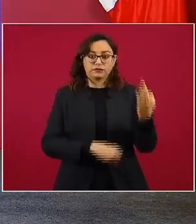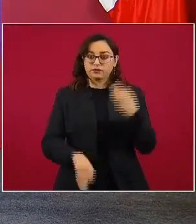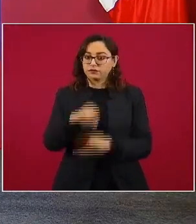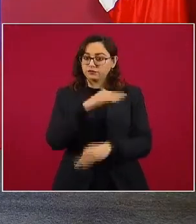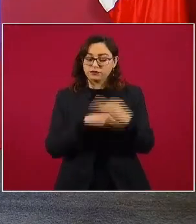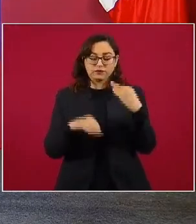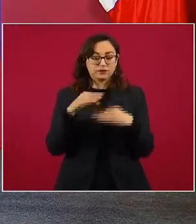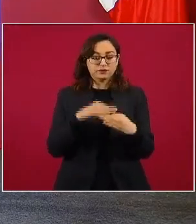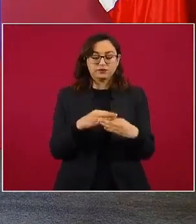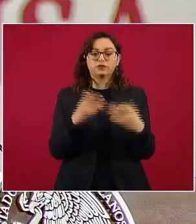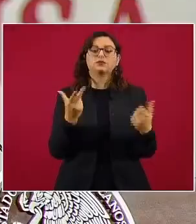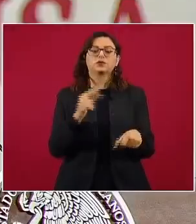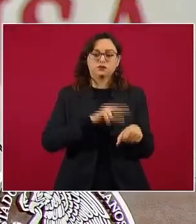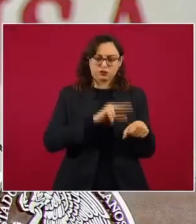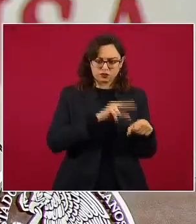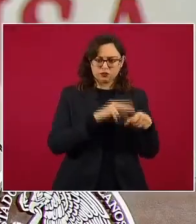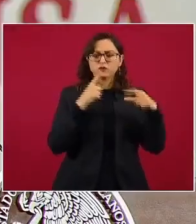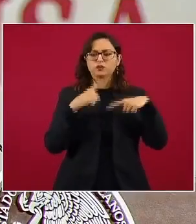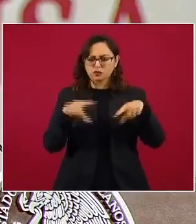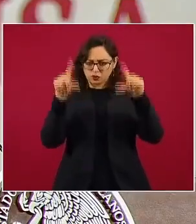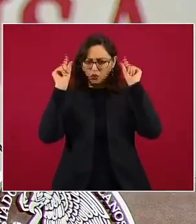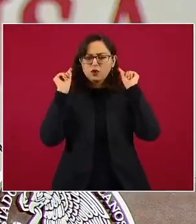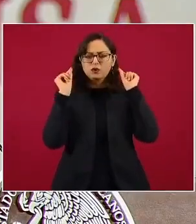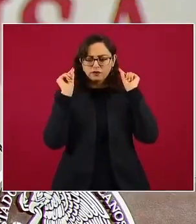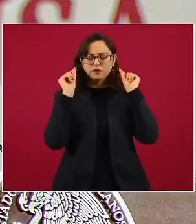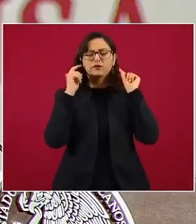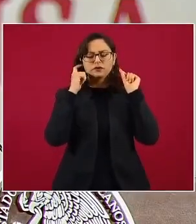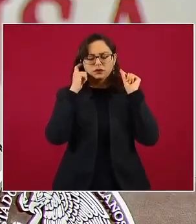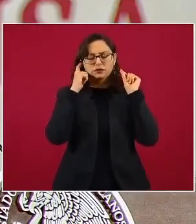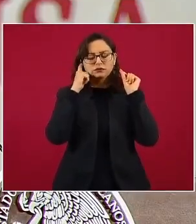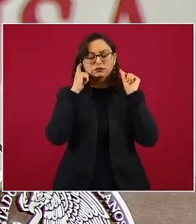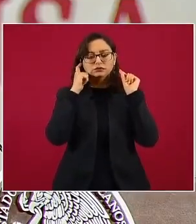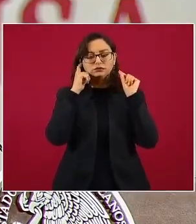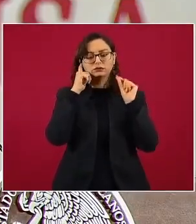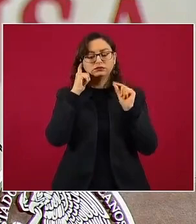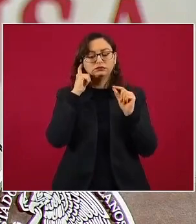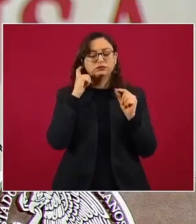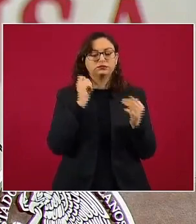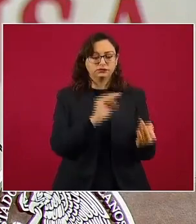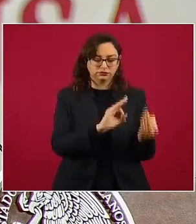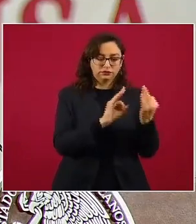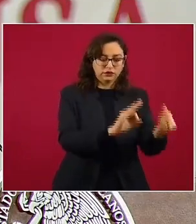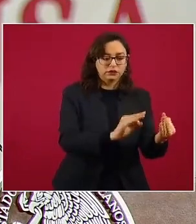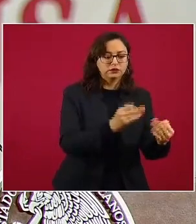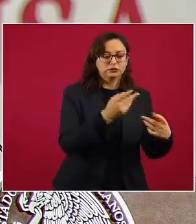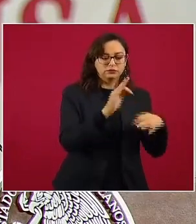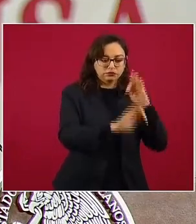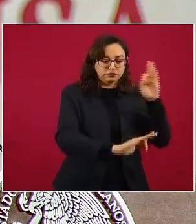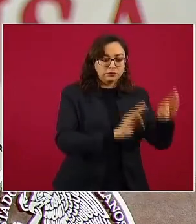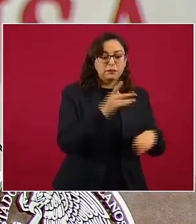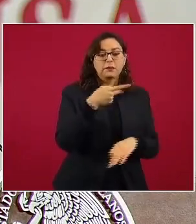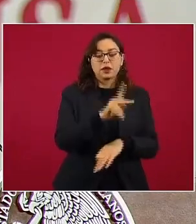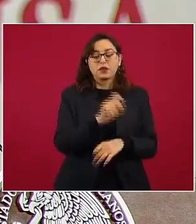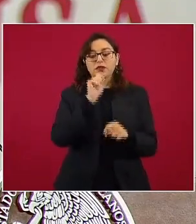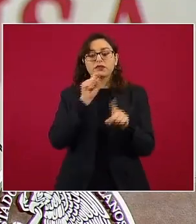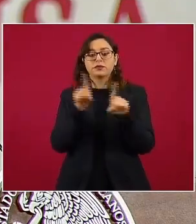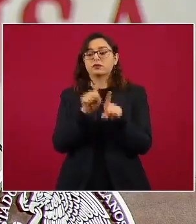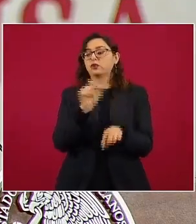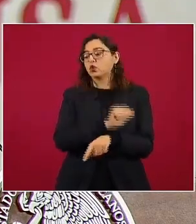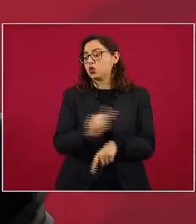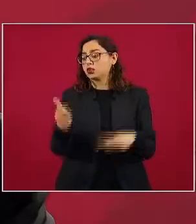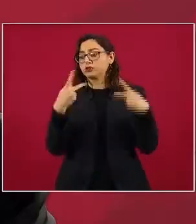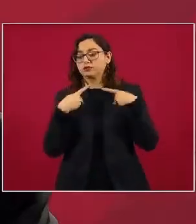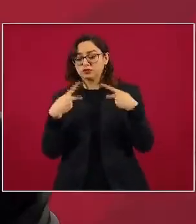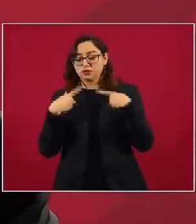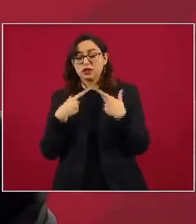desde luego que los médicos y las enfermeras, las médicas y los enfermeros, pero además a todos los que están en el hospital,